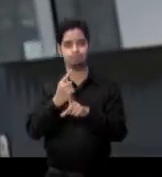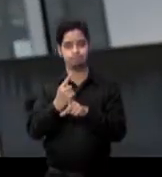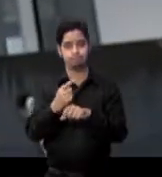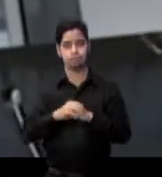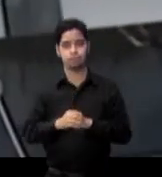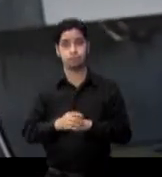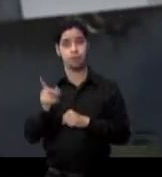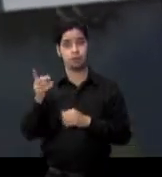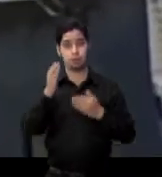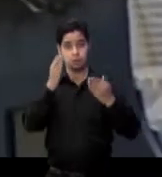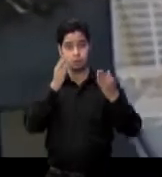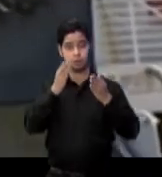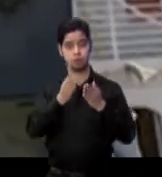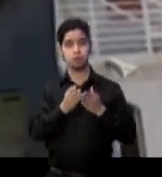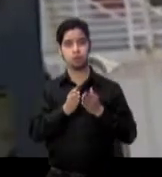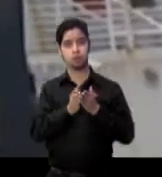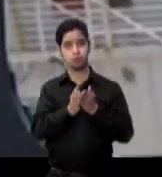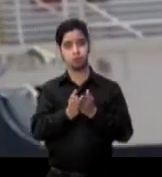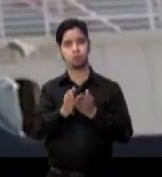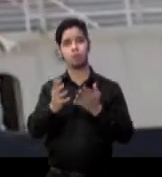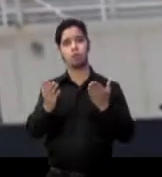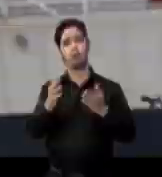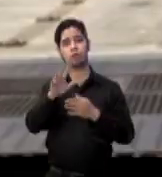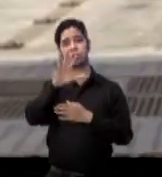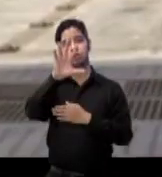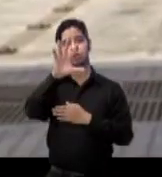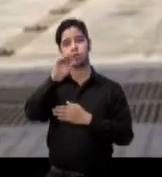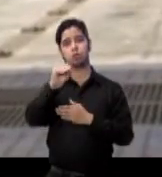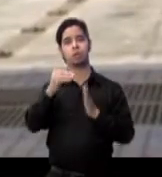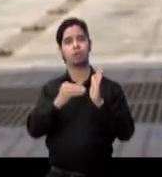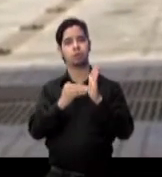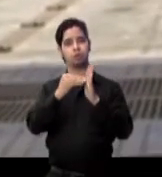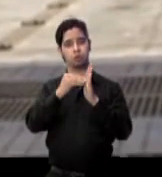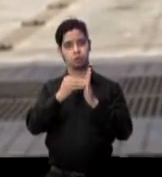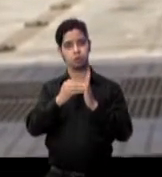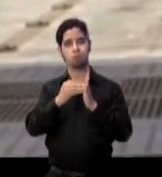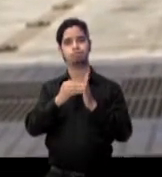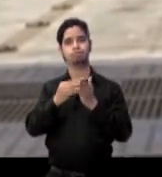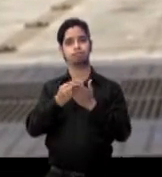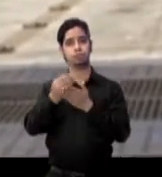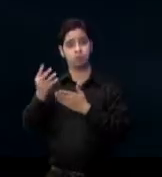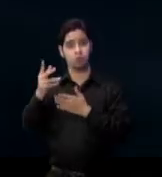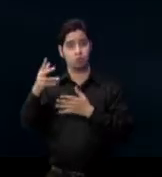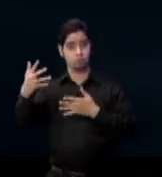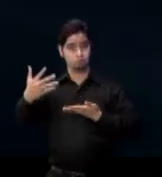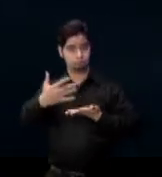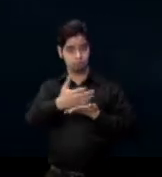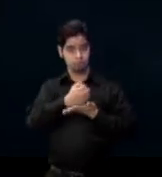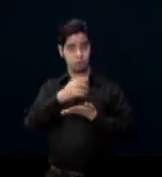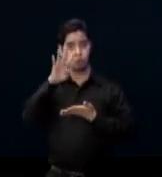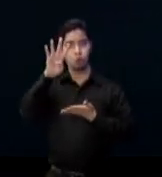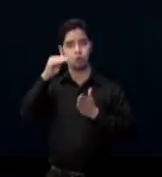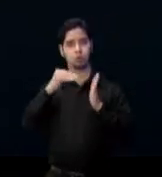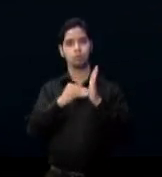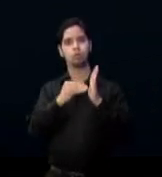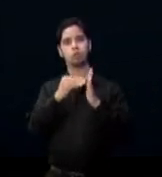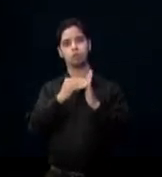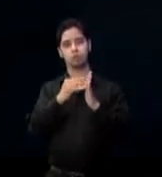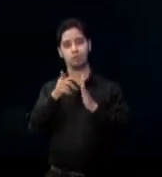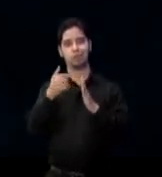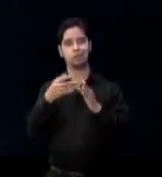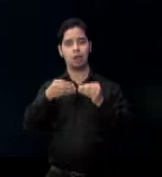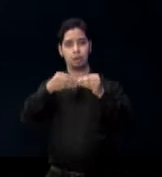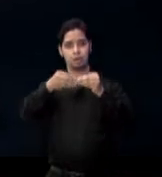de transportación marítimo tiene un costo anual de $50 millones. Los ingresos solo son de 4 millones, representando una insuficiencia fiscal